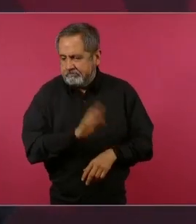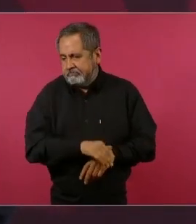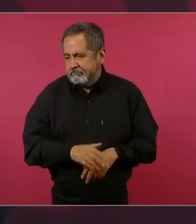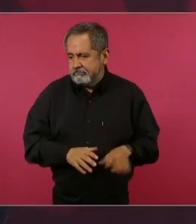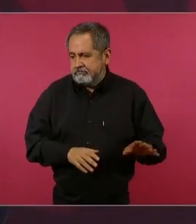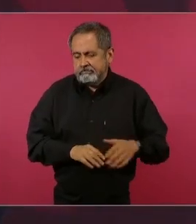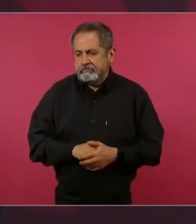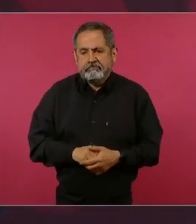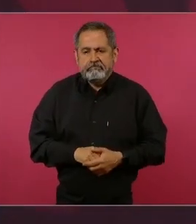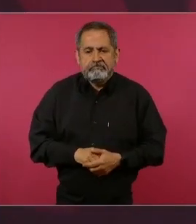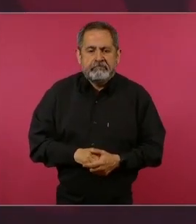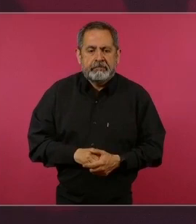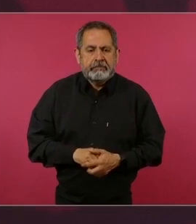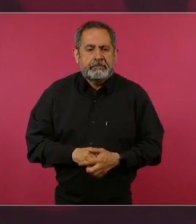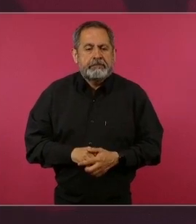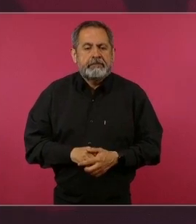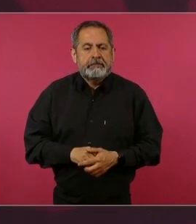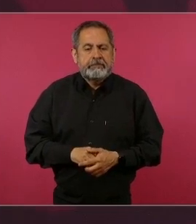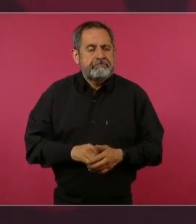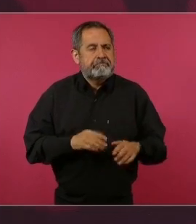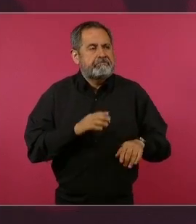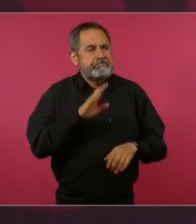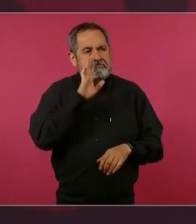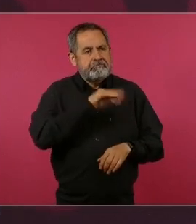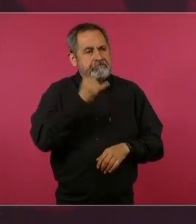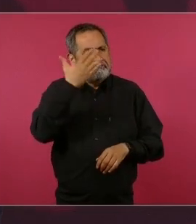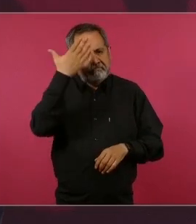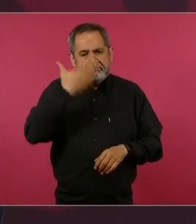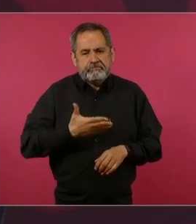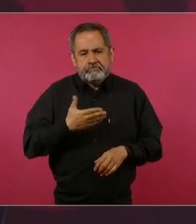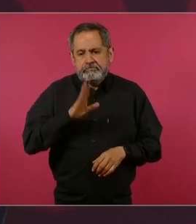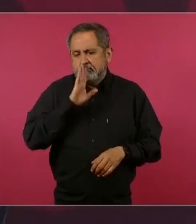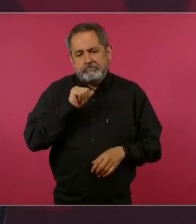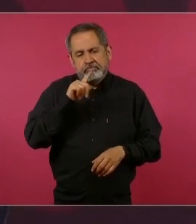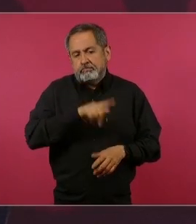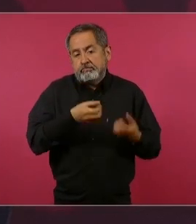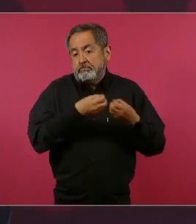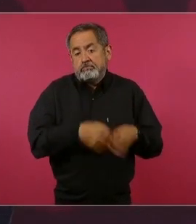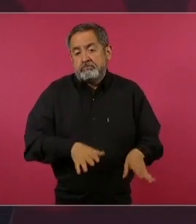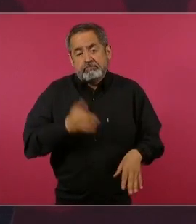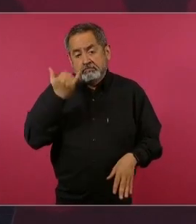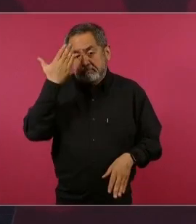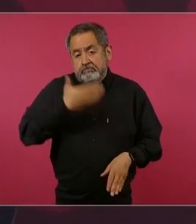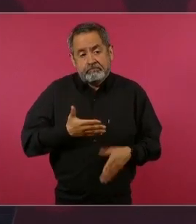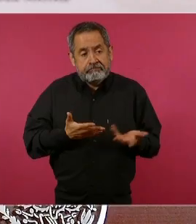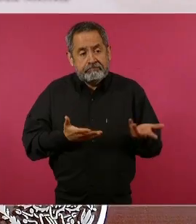pues quedaron muy mal paradas, ¿no?